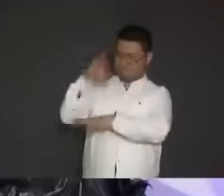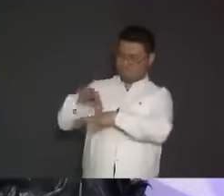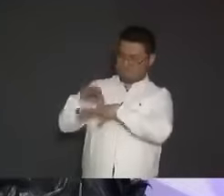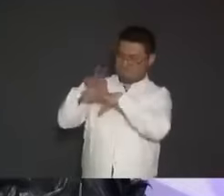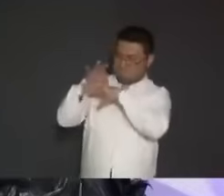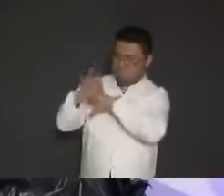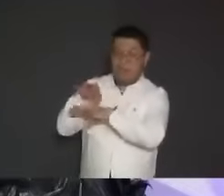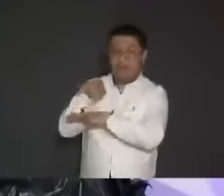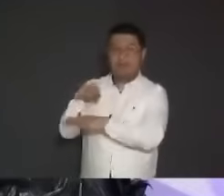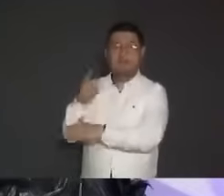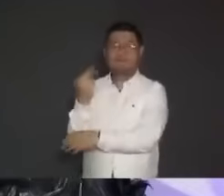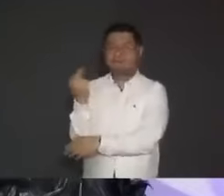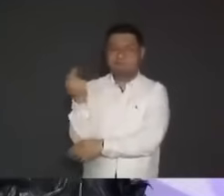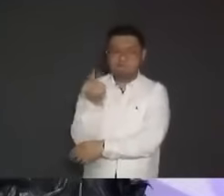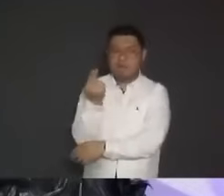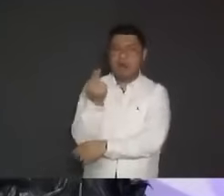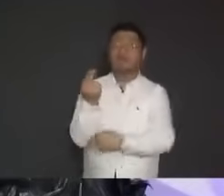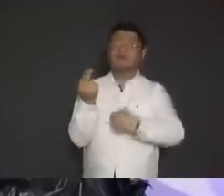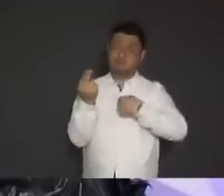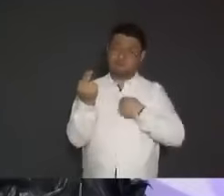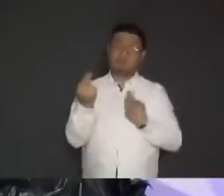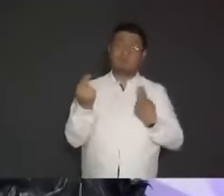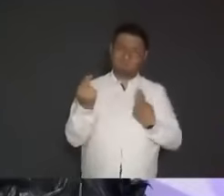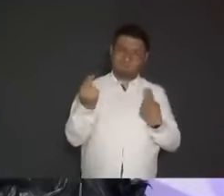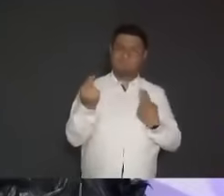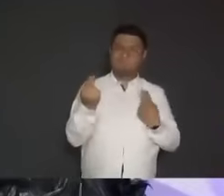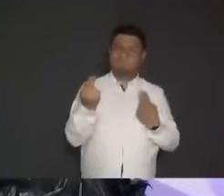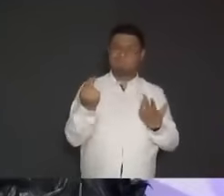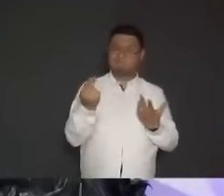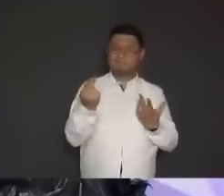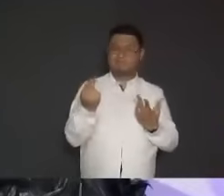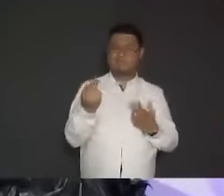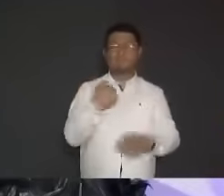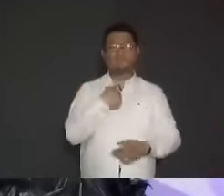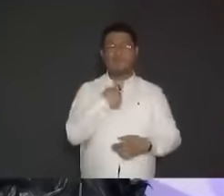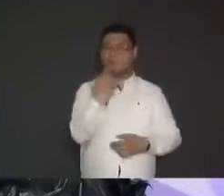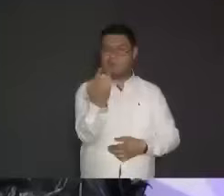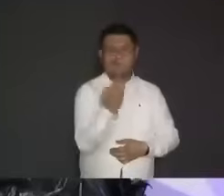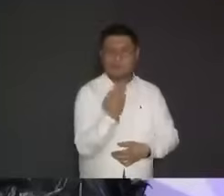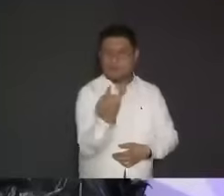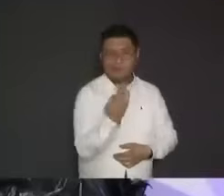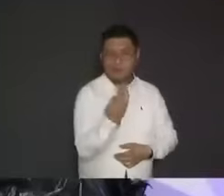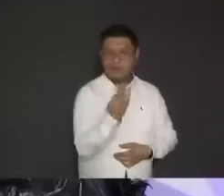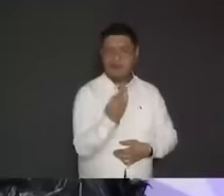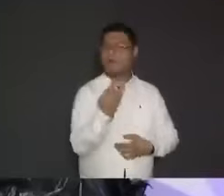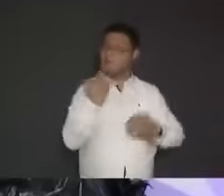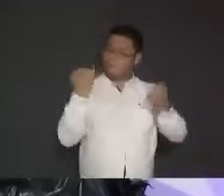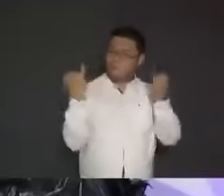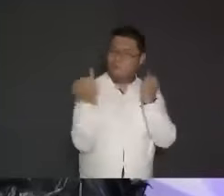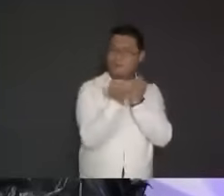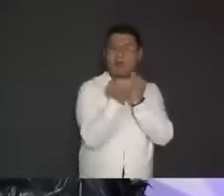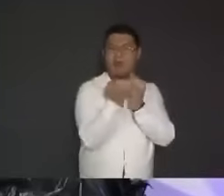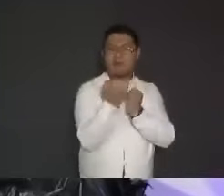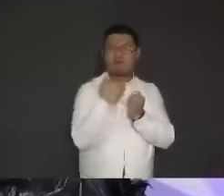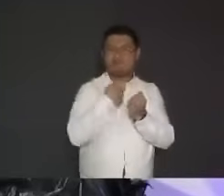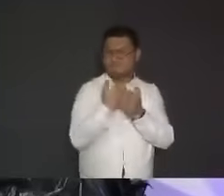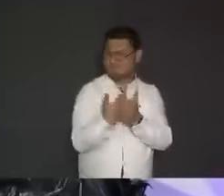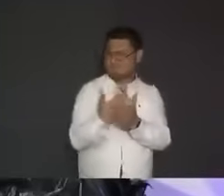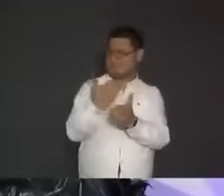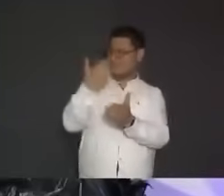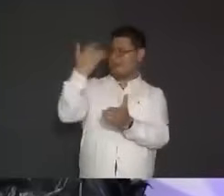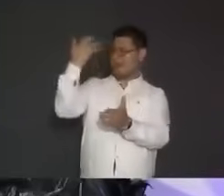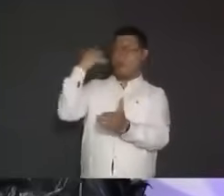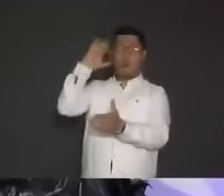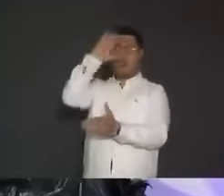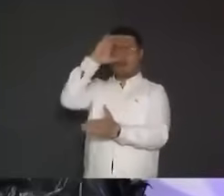nuestra gente porque las he vivido en carne propia, porque soy como tú, como la mayoría de los yucatecos que venimos de la cultura